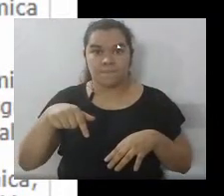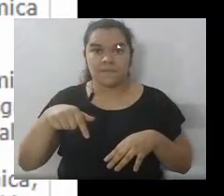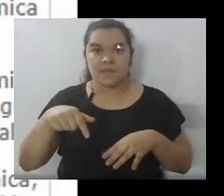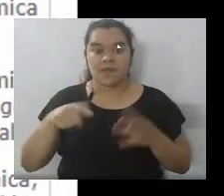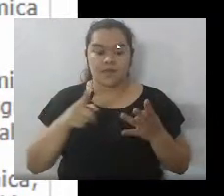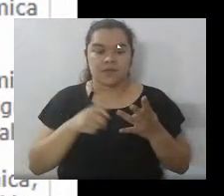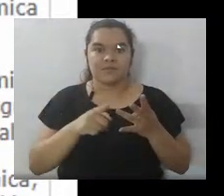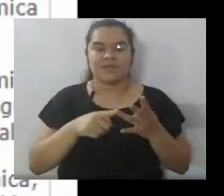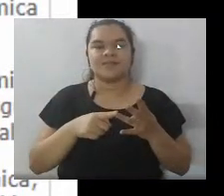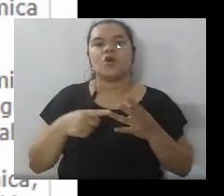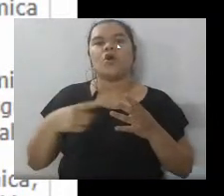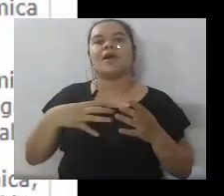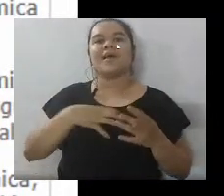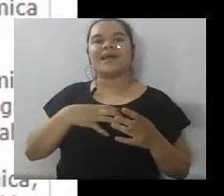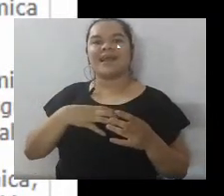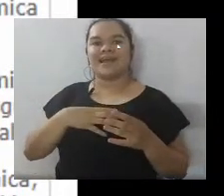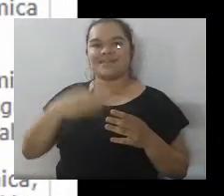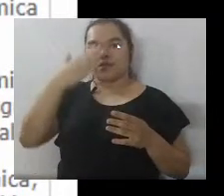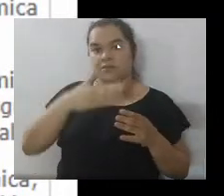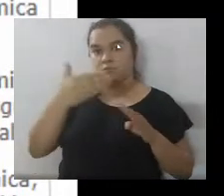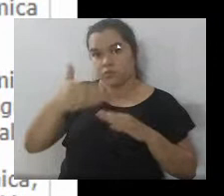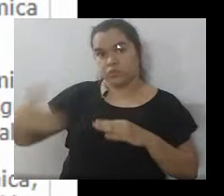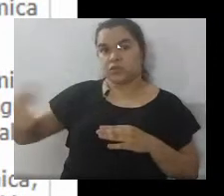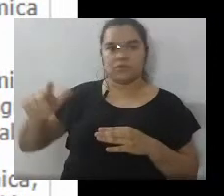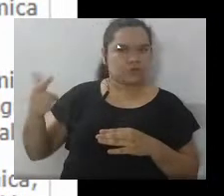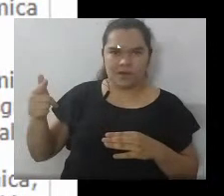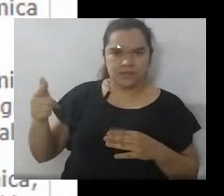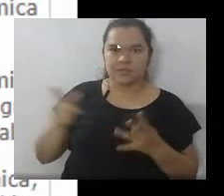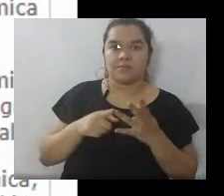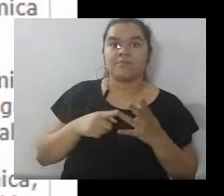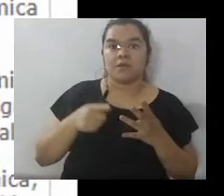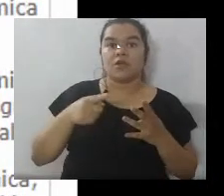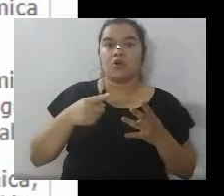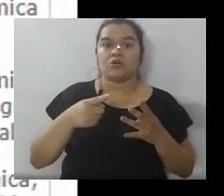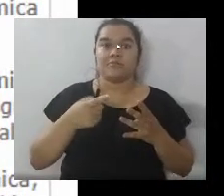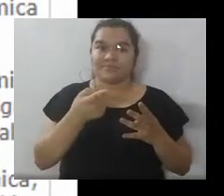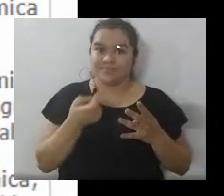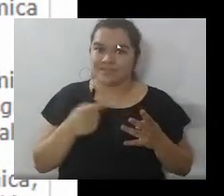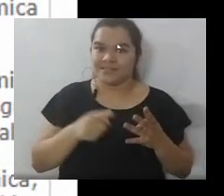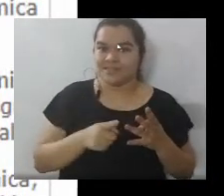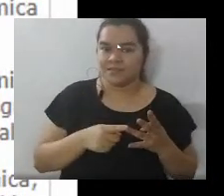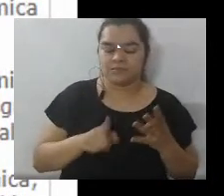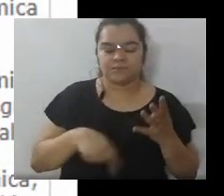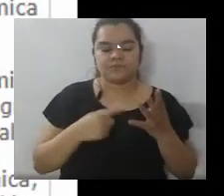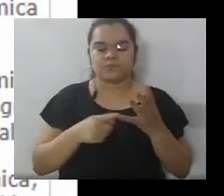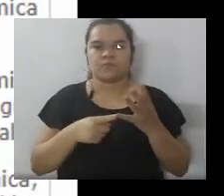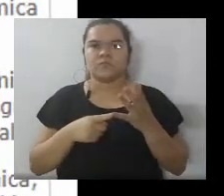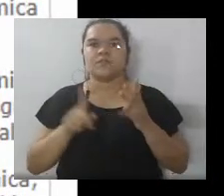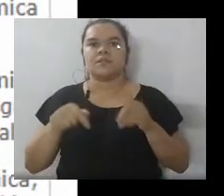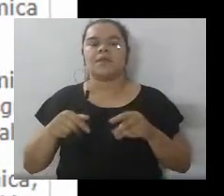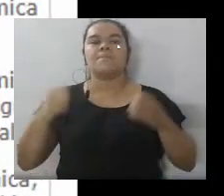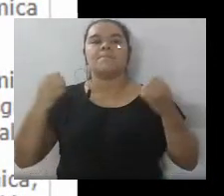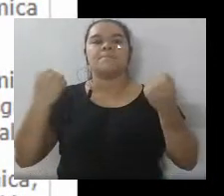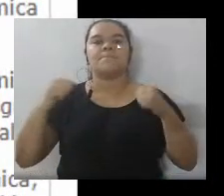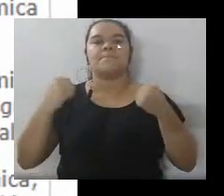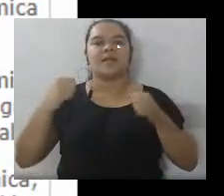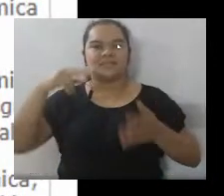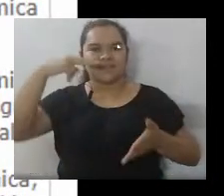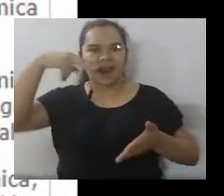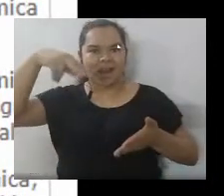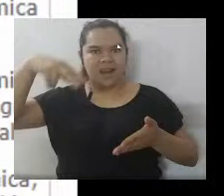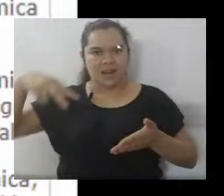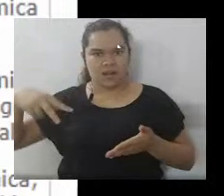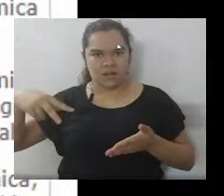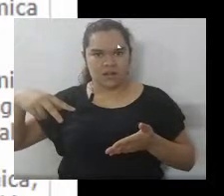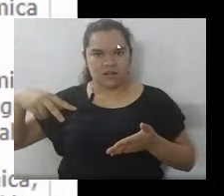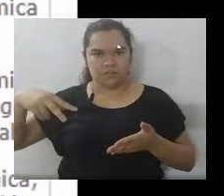digamos, esas asignaturas, pero son como planes que ustedes van a tener que rendir, y una parte de práctica lectiva. Dentro de